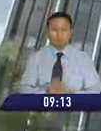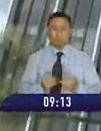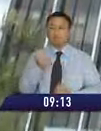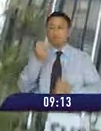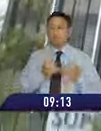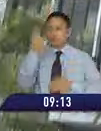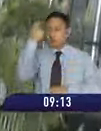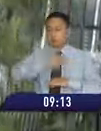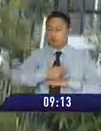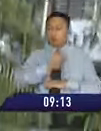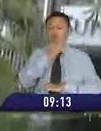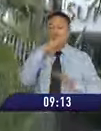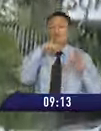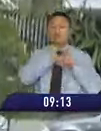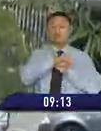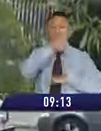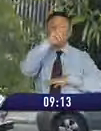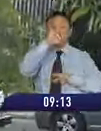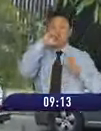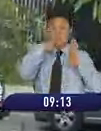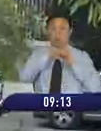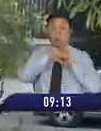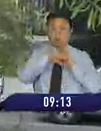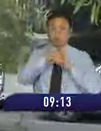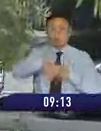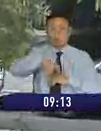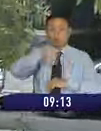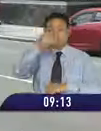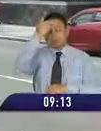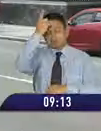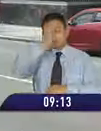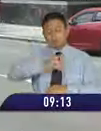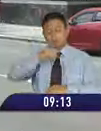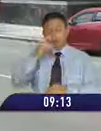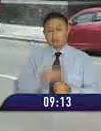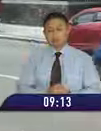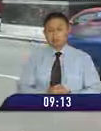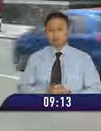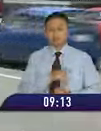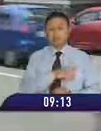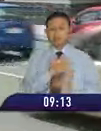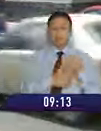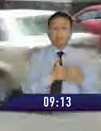la Superintendencia de Bancos termina siendo quien tiene la última palabra y deberá